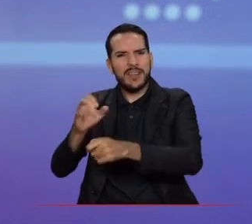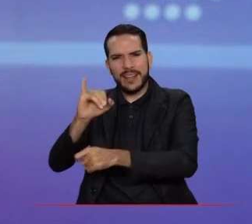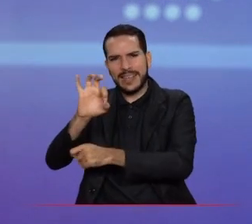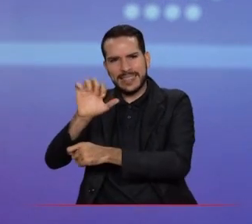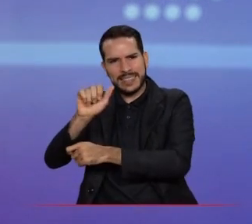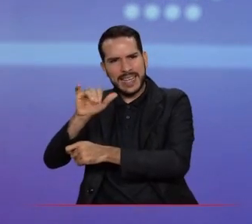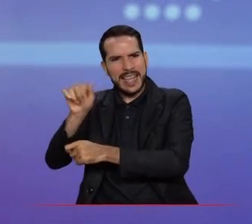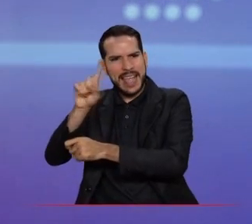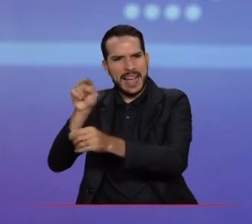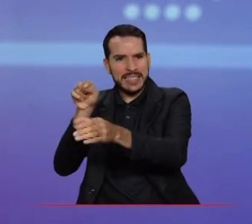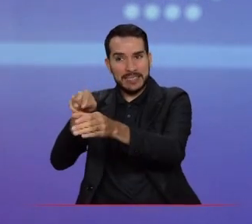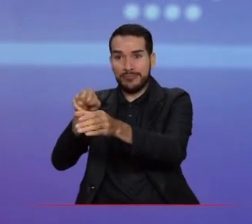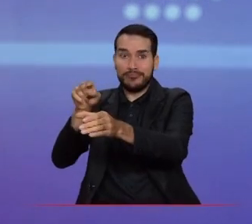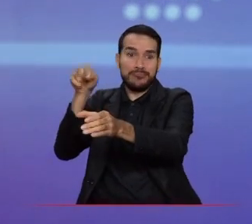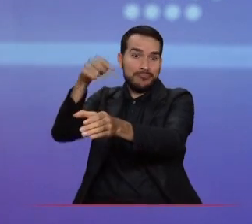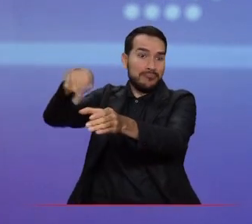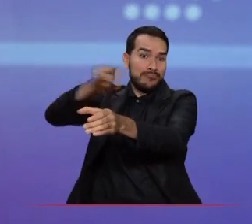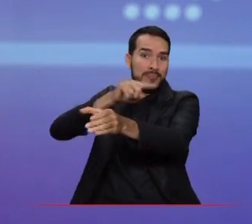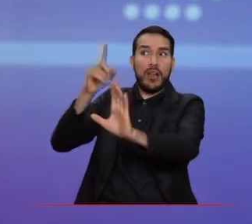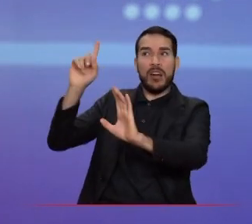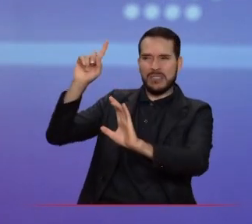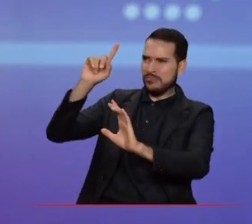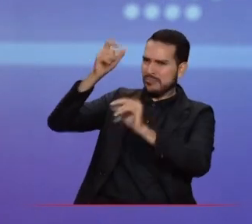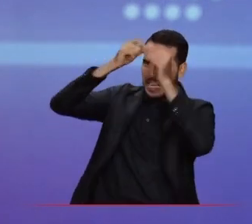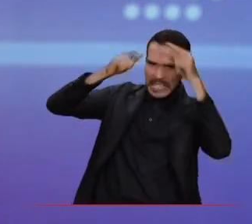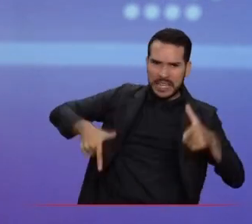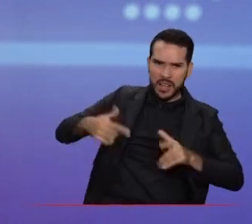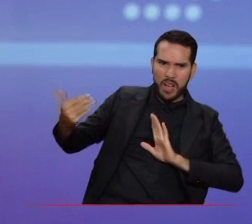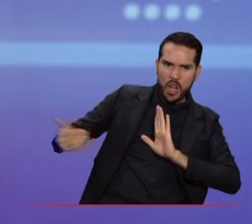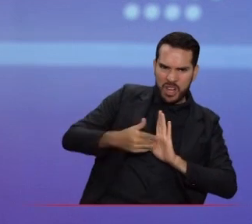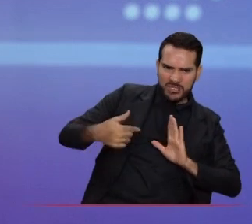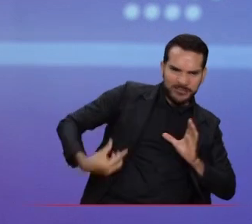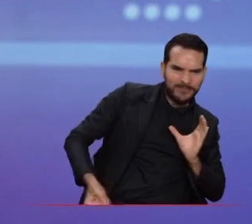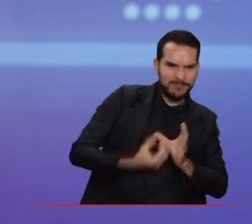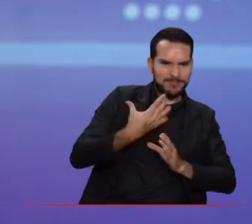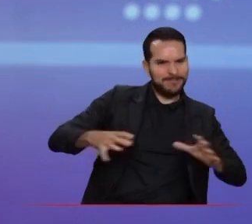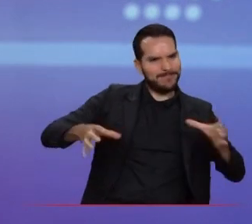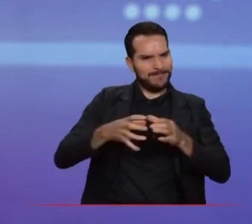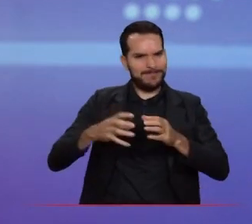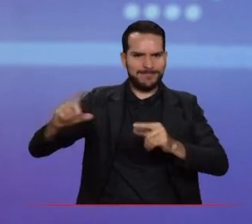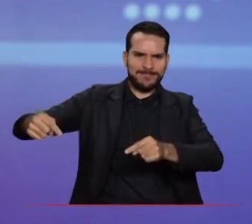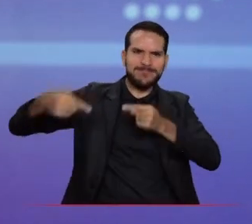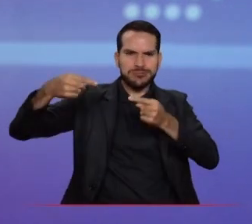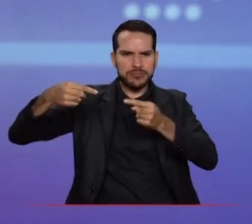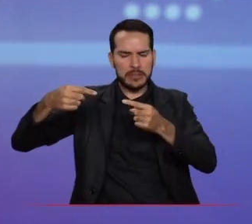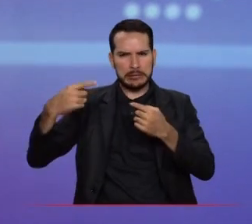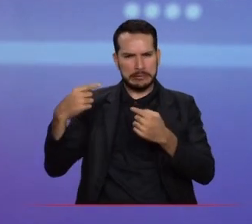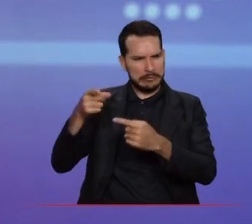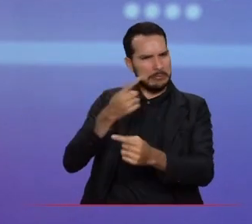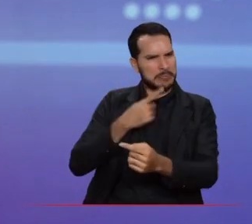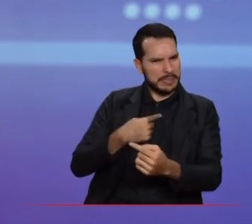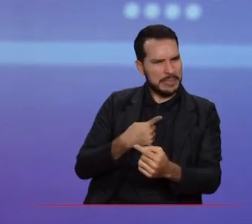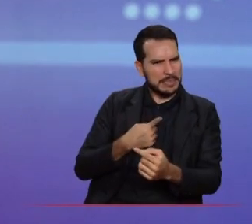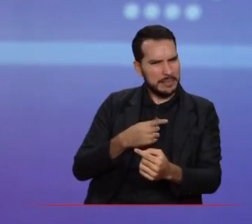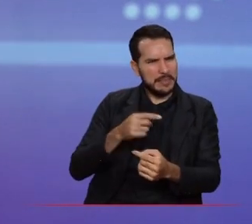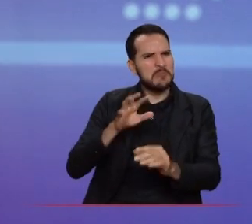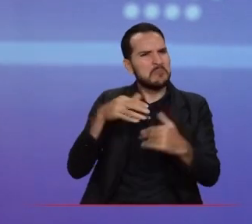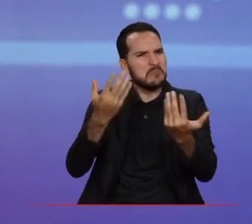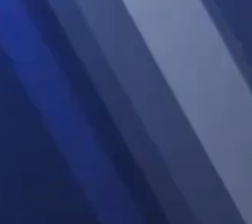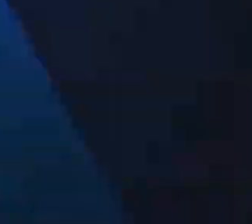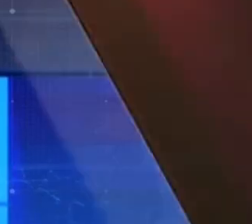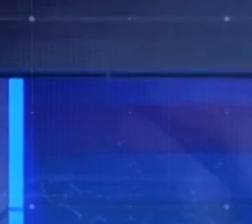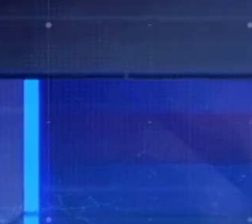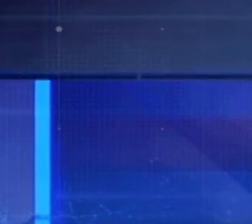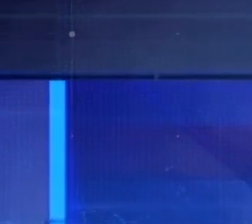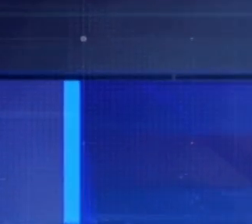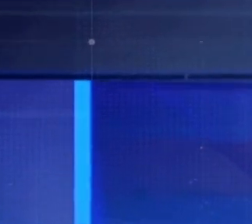Estado, pero al mismo tiempo ratificando su voluntad de paz. Pues las reacciones no se han hecho esperar. Karen, regresamos con usted, como le decía,